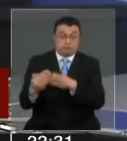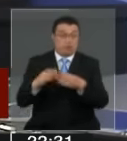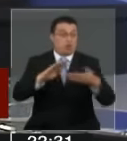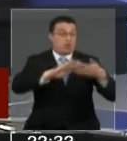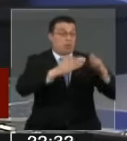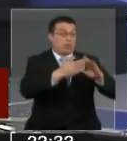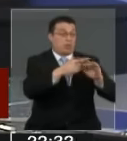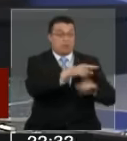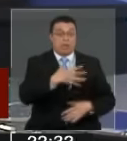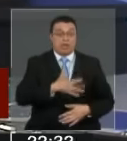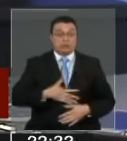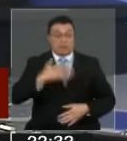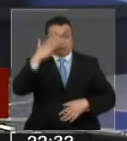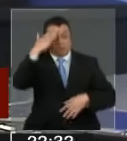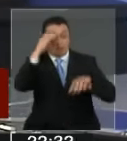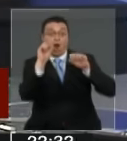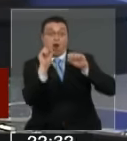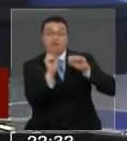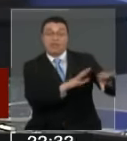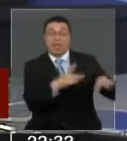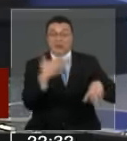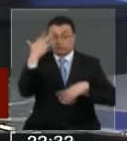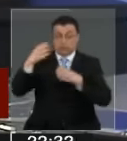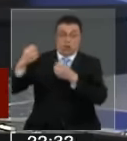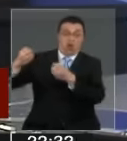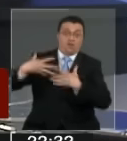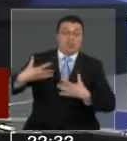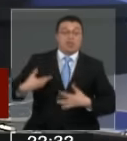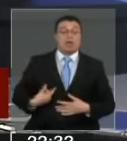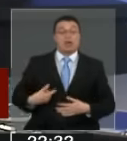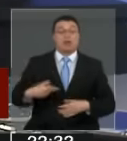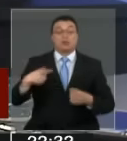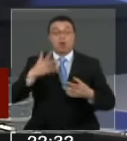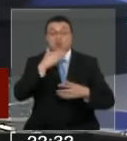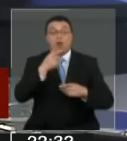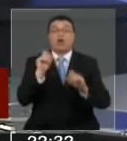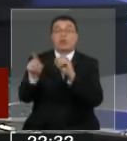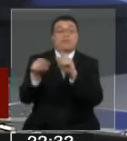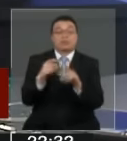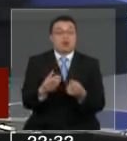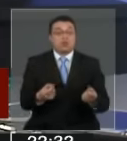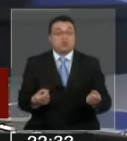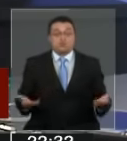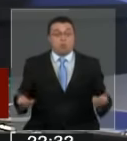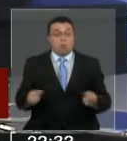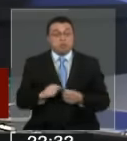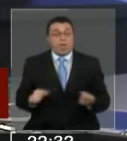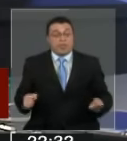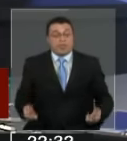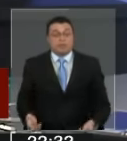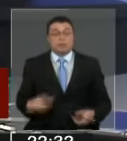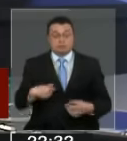siente absolutamente olvidada, que se siente desprovista de armas para defenderse y que se siente